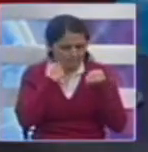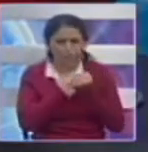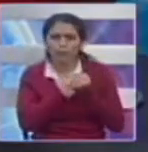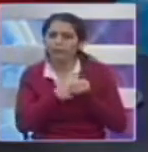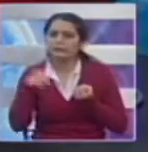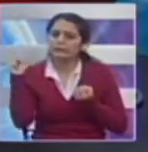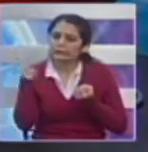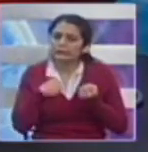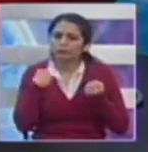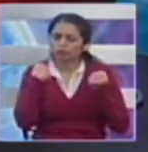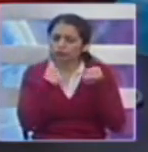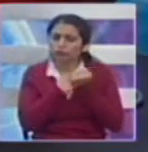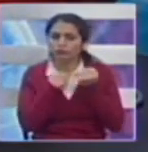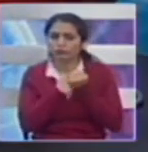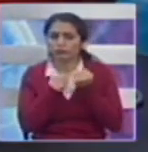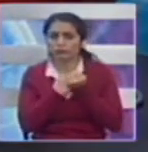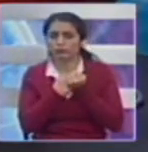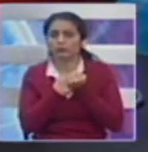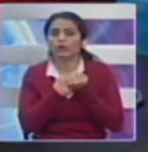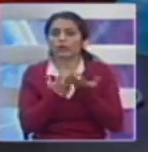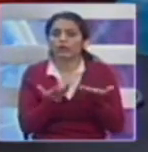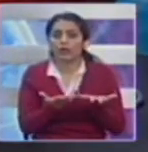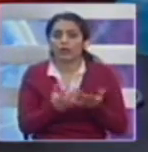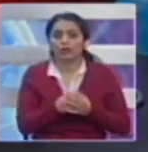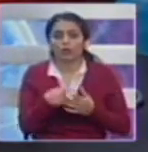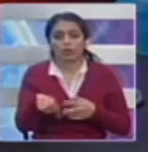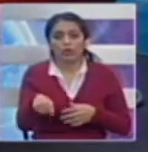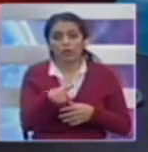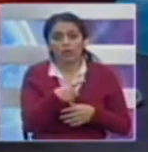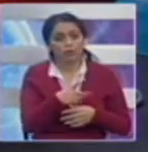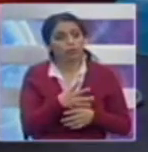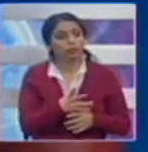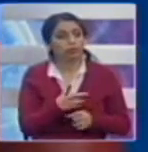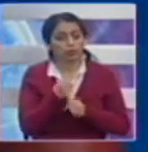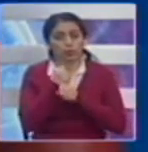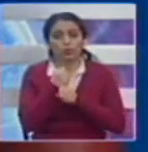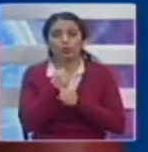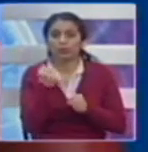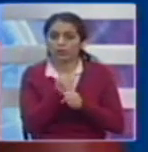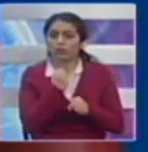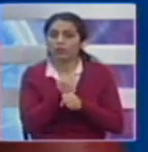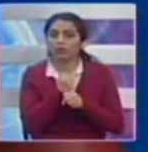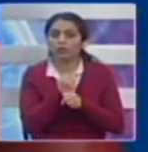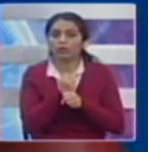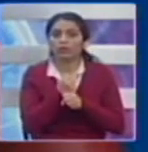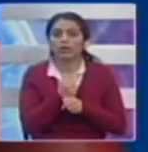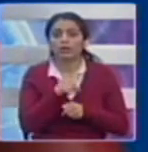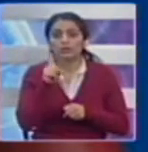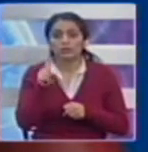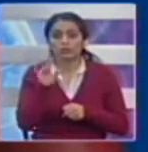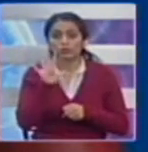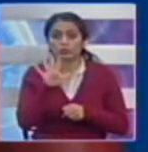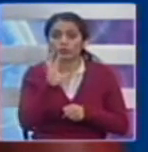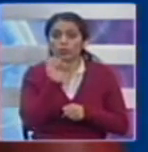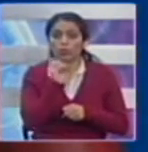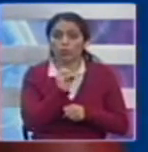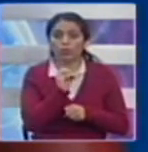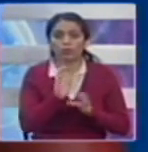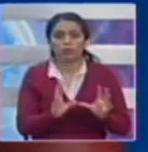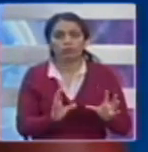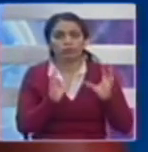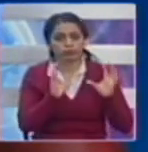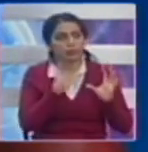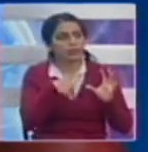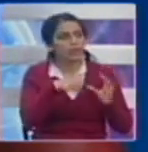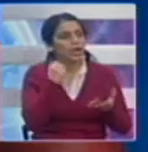más, tanto así que nuestra política de estabilidad laboral ha entregado la semana pasada 150 nombramientos definitivos a todo lo que